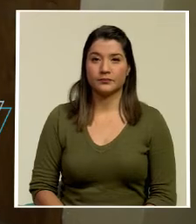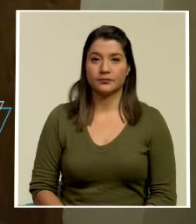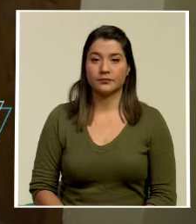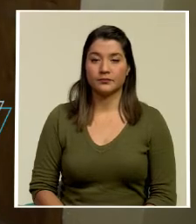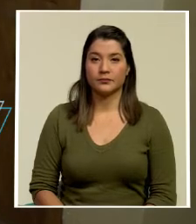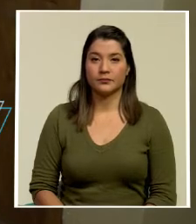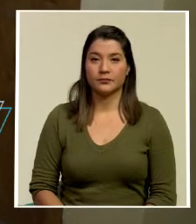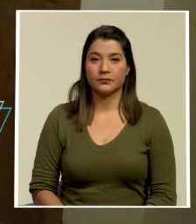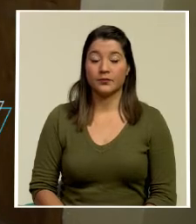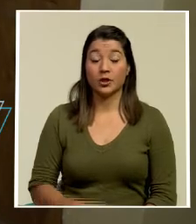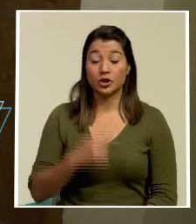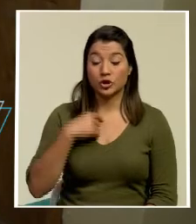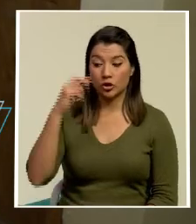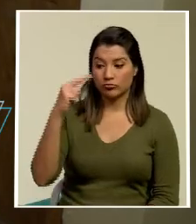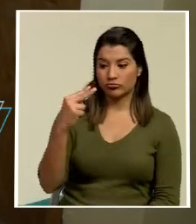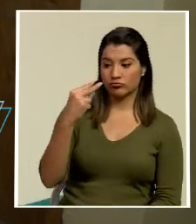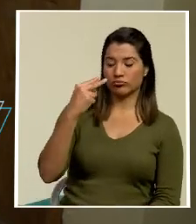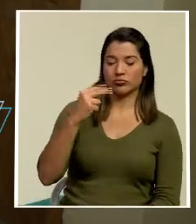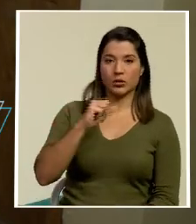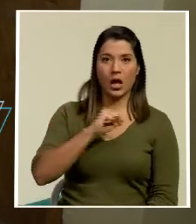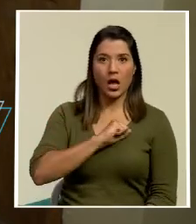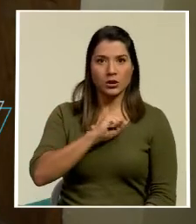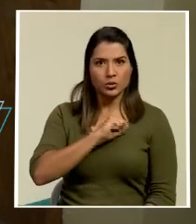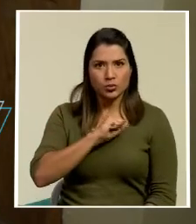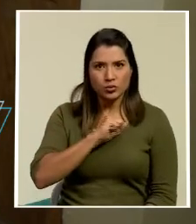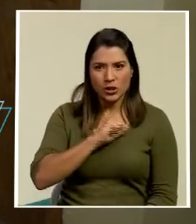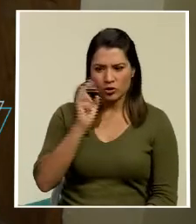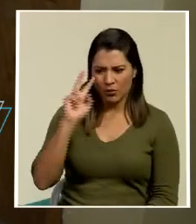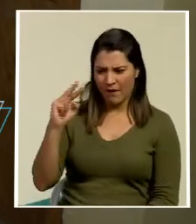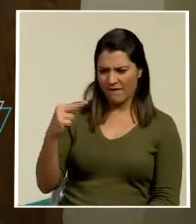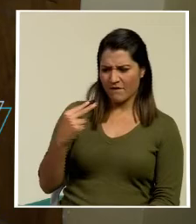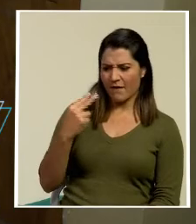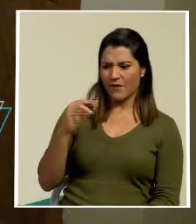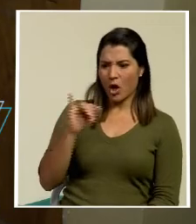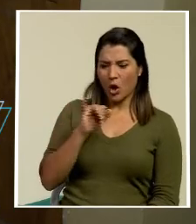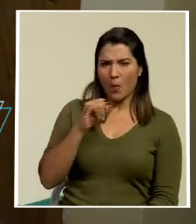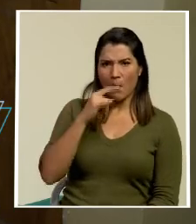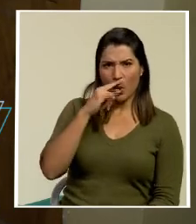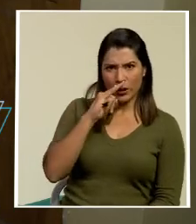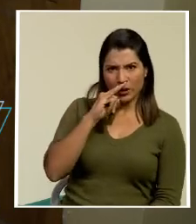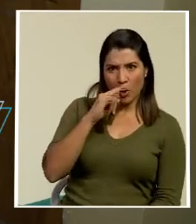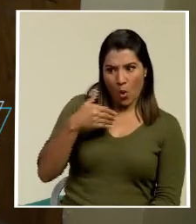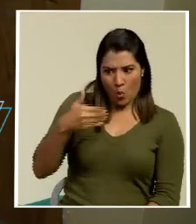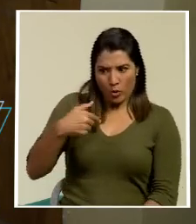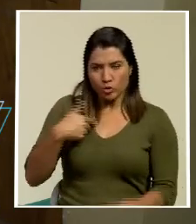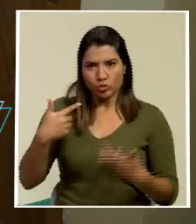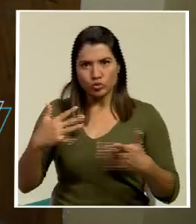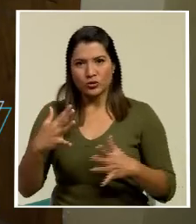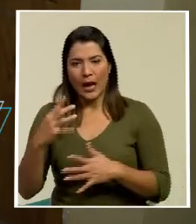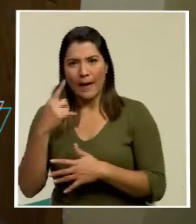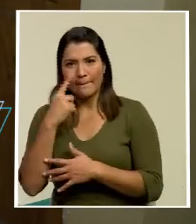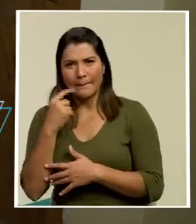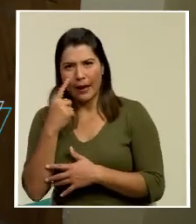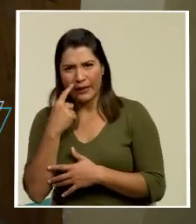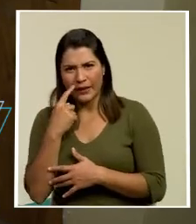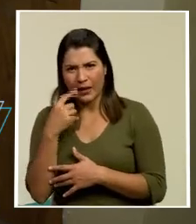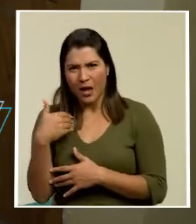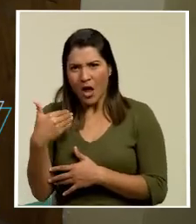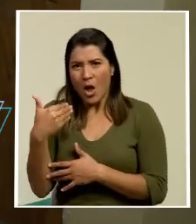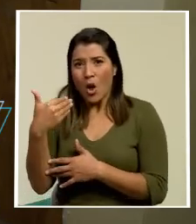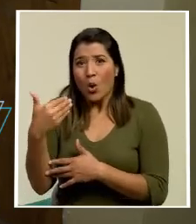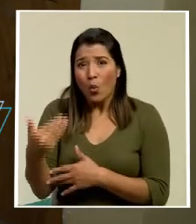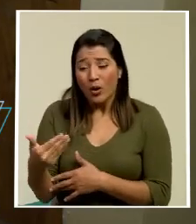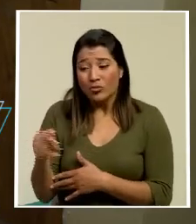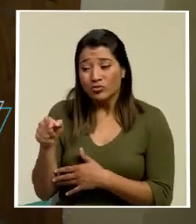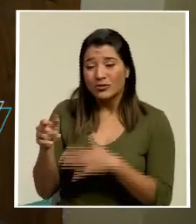Me miré tan asustado, tan niño, padre, cuando la muerte anunció en tus ojos su llegada